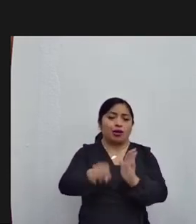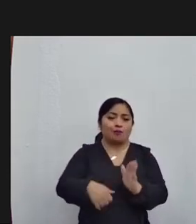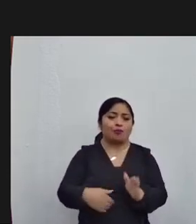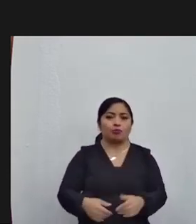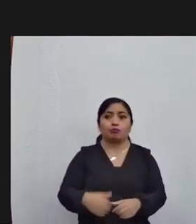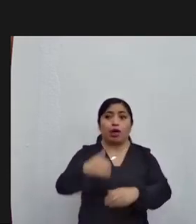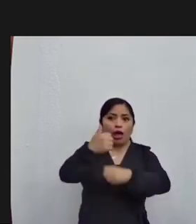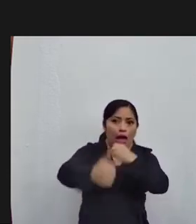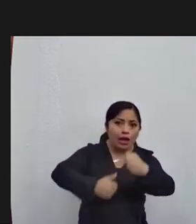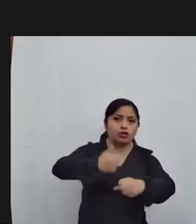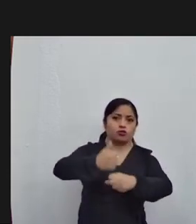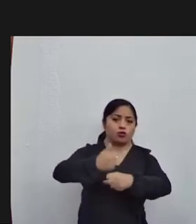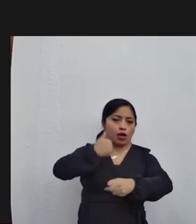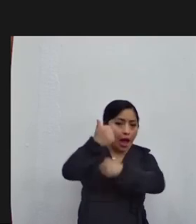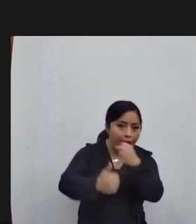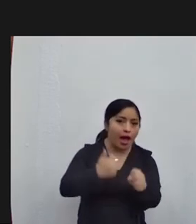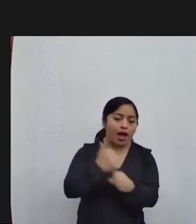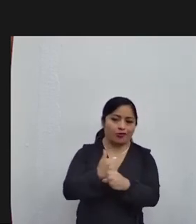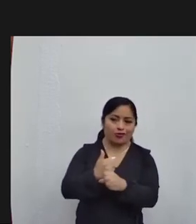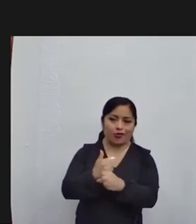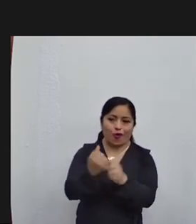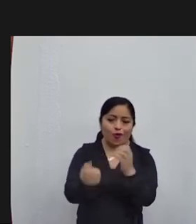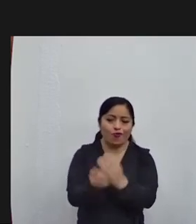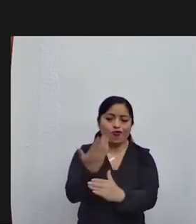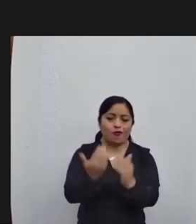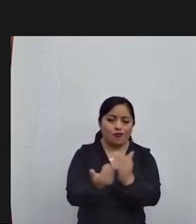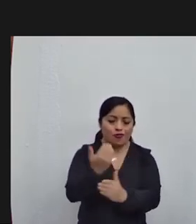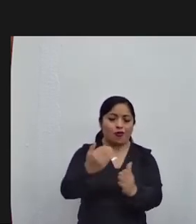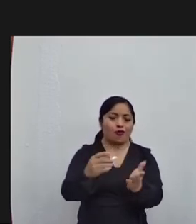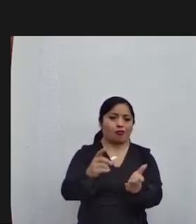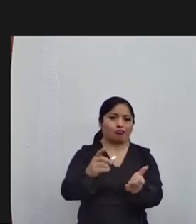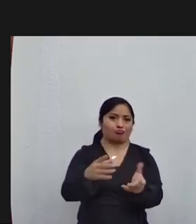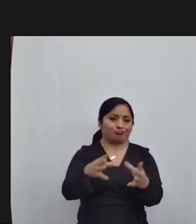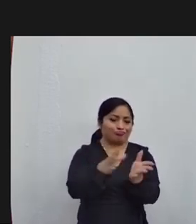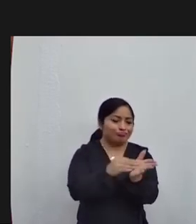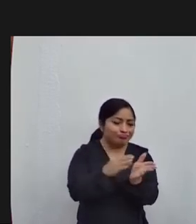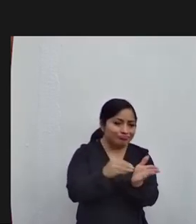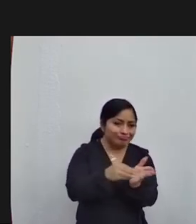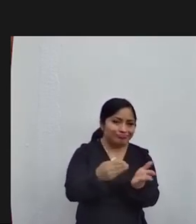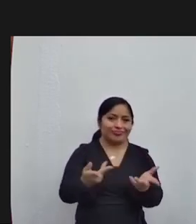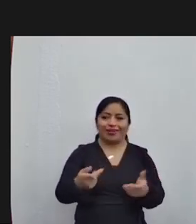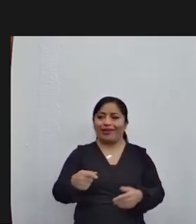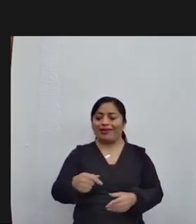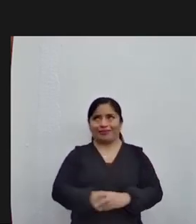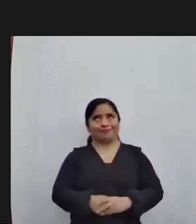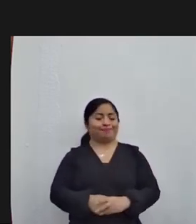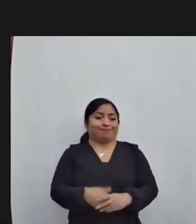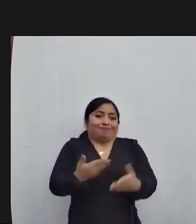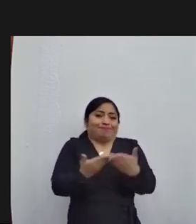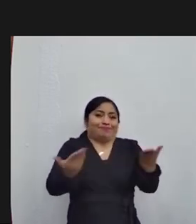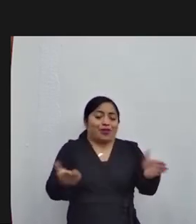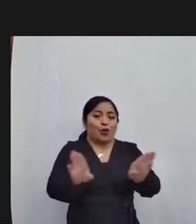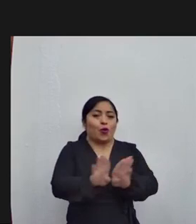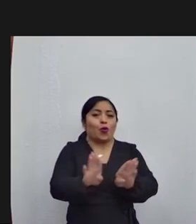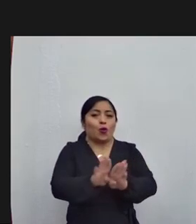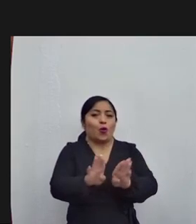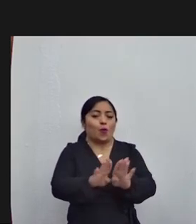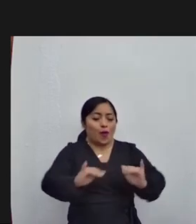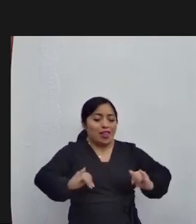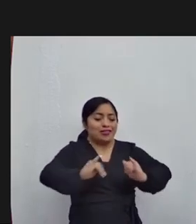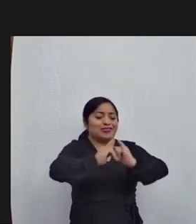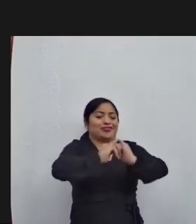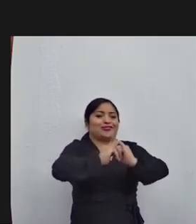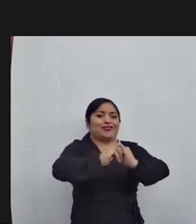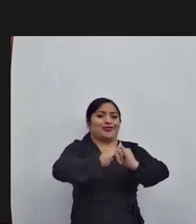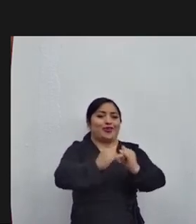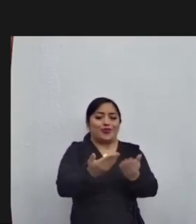trámite de algo que para ti es una condición permanente, pues hasta es un poco de falta de empatía de parte de los servidores públicos